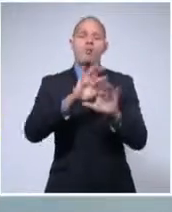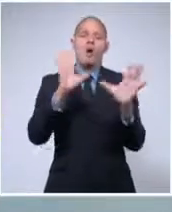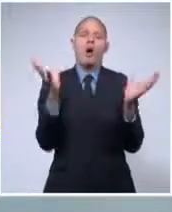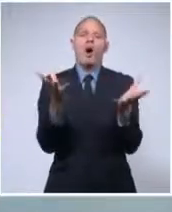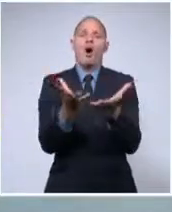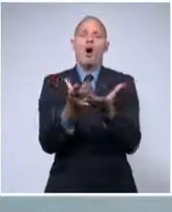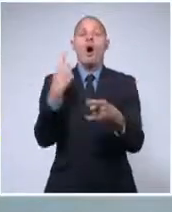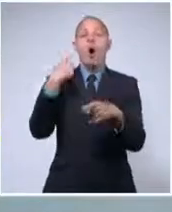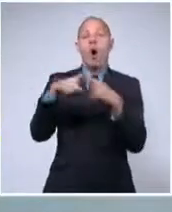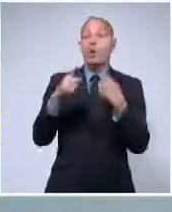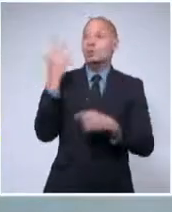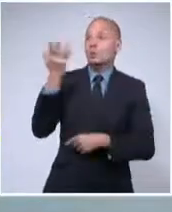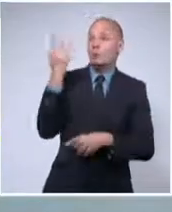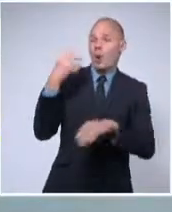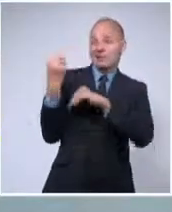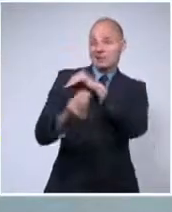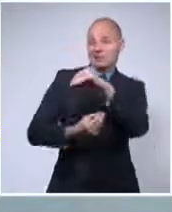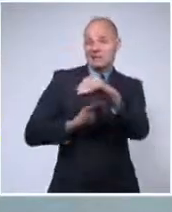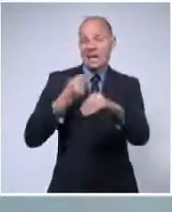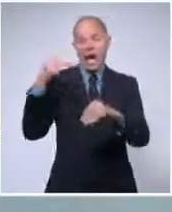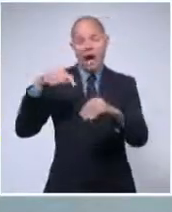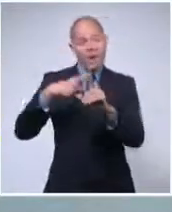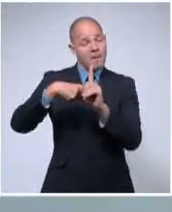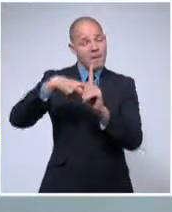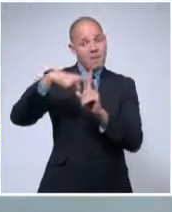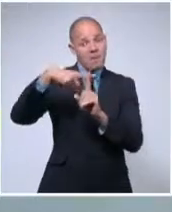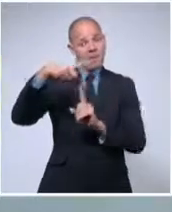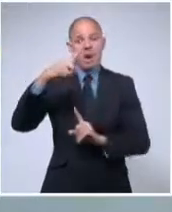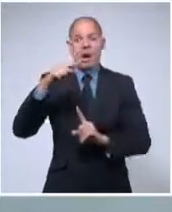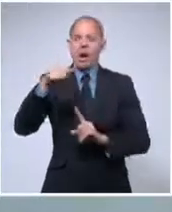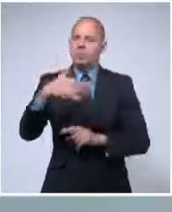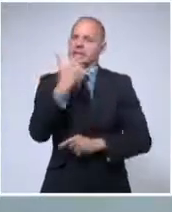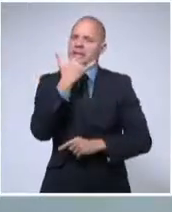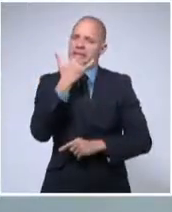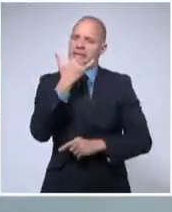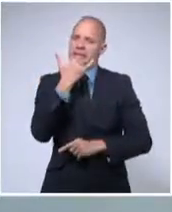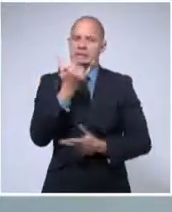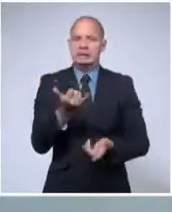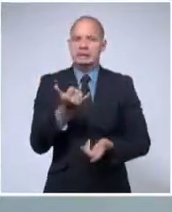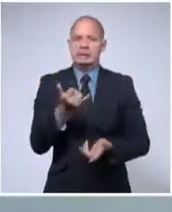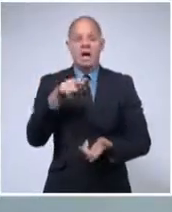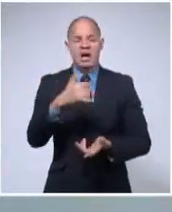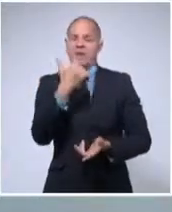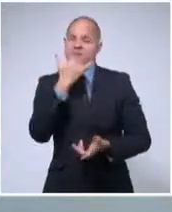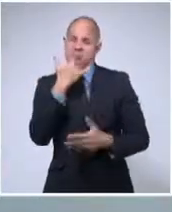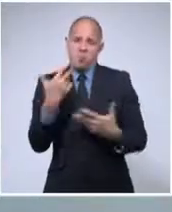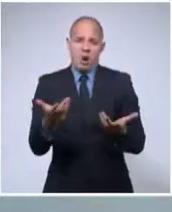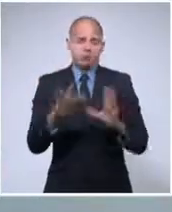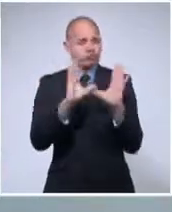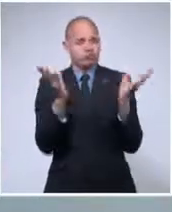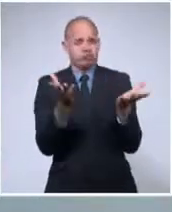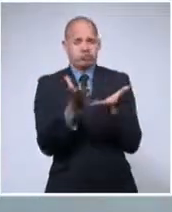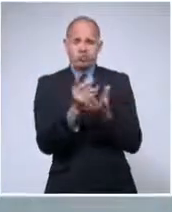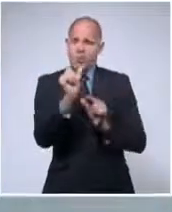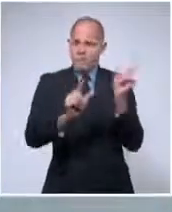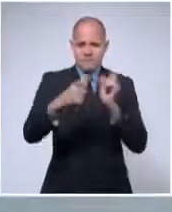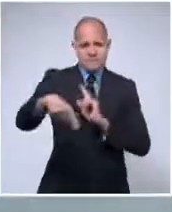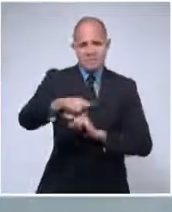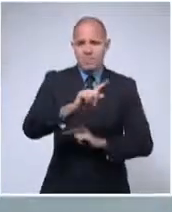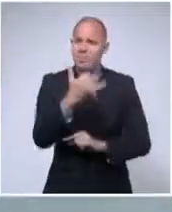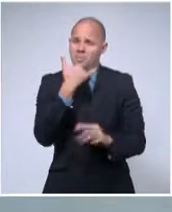sino también ética, social, económica y política, inciden sobre todo en la vida de los más pobres